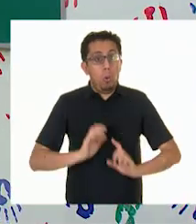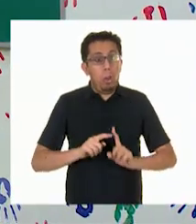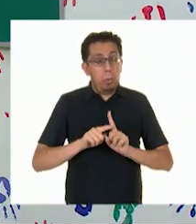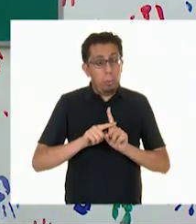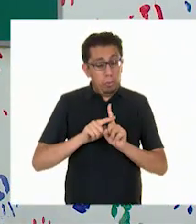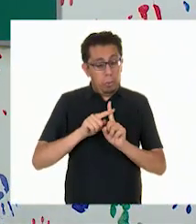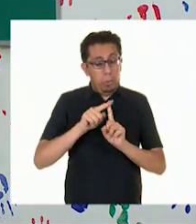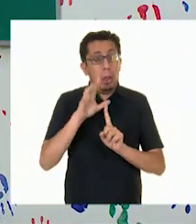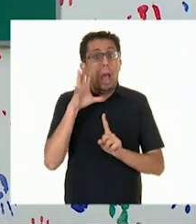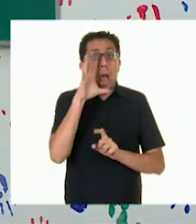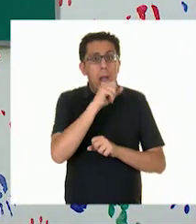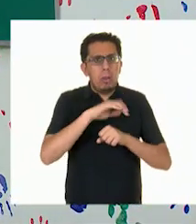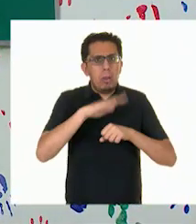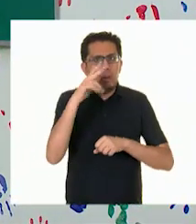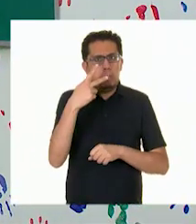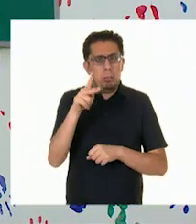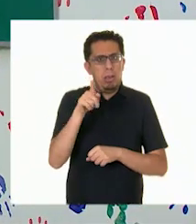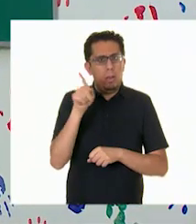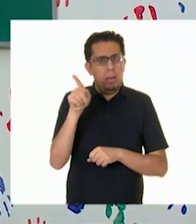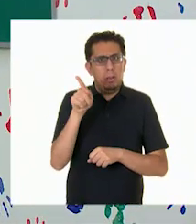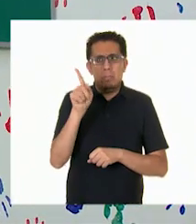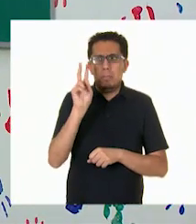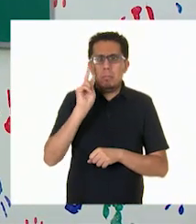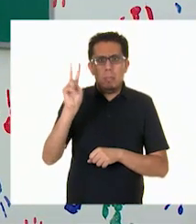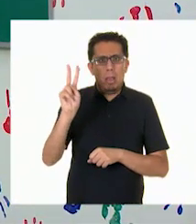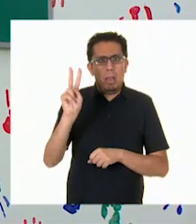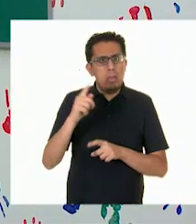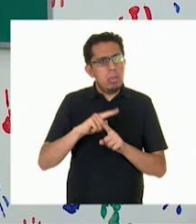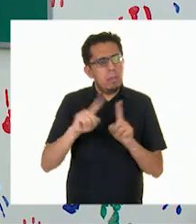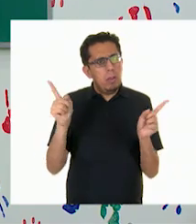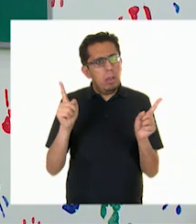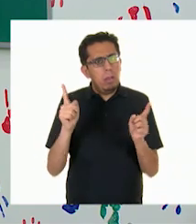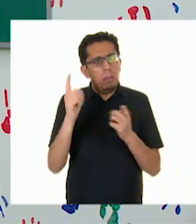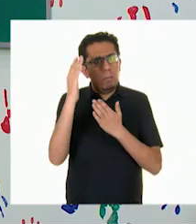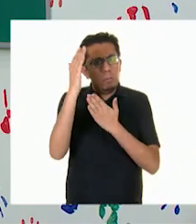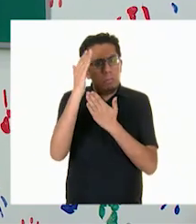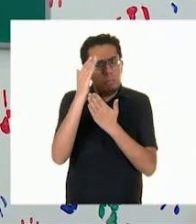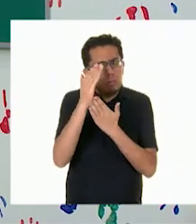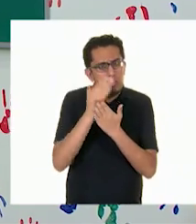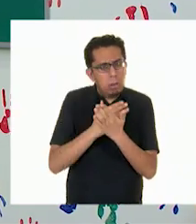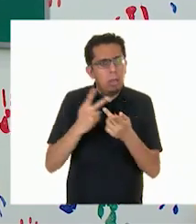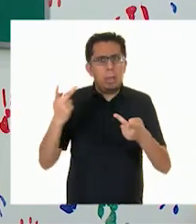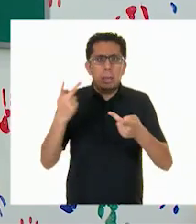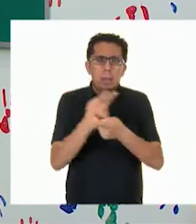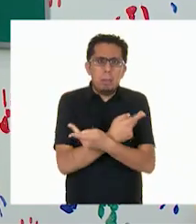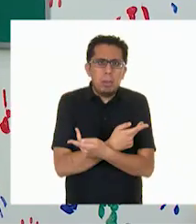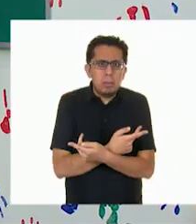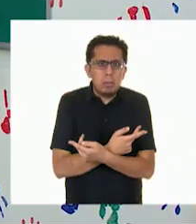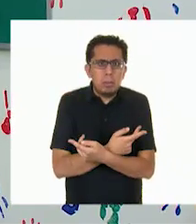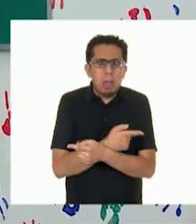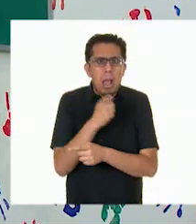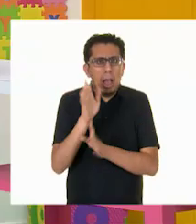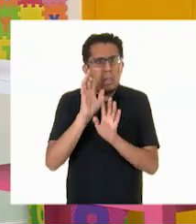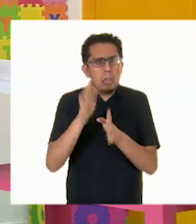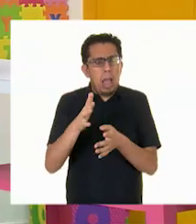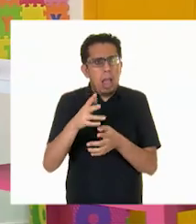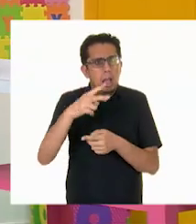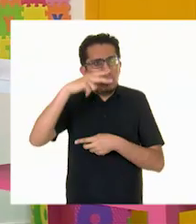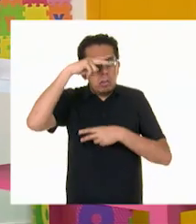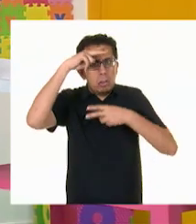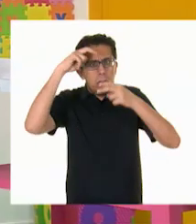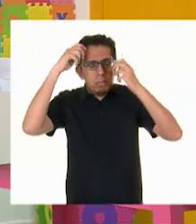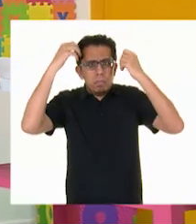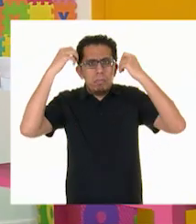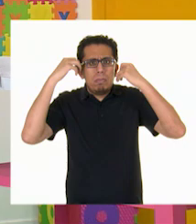si vemos los resultados de Pepe, no lo hizo. ¿Qué pasó entonces? Pepe ya se limpió el sudor. A